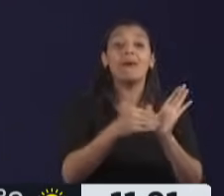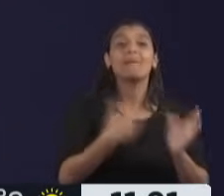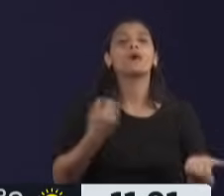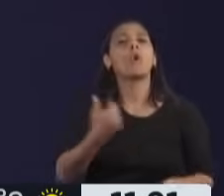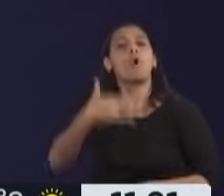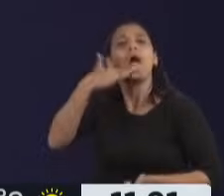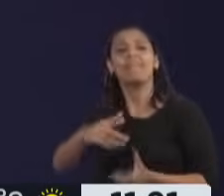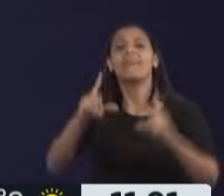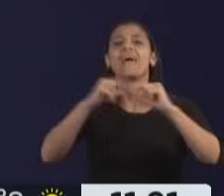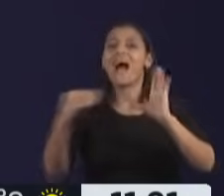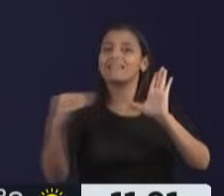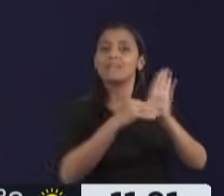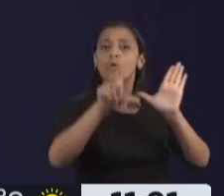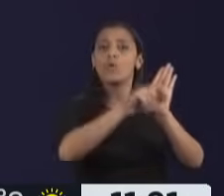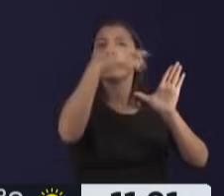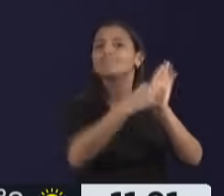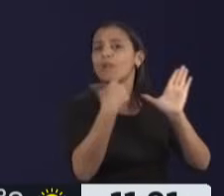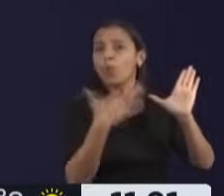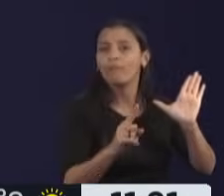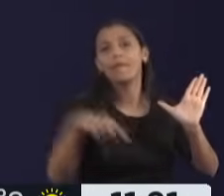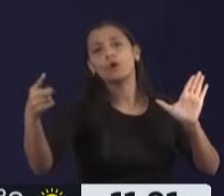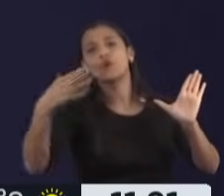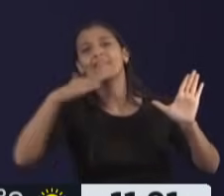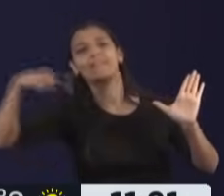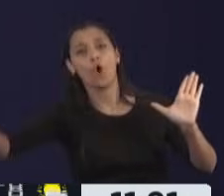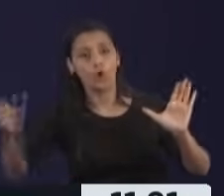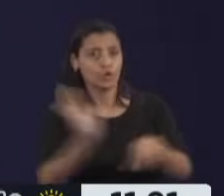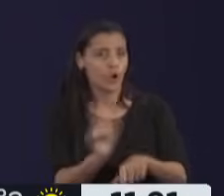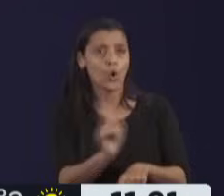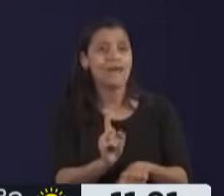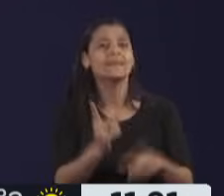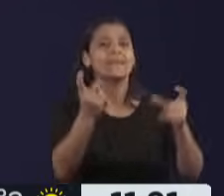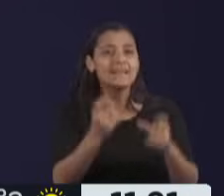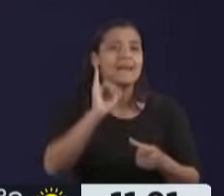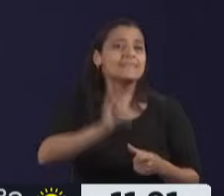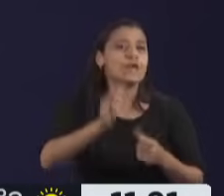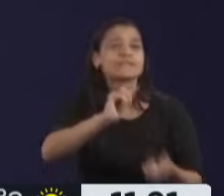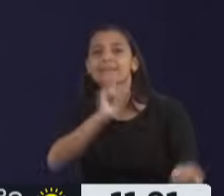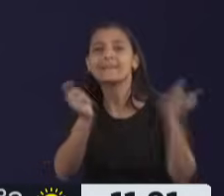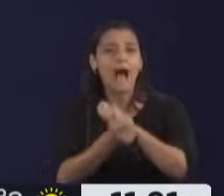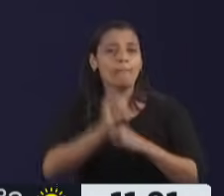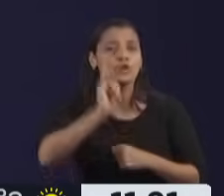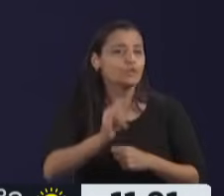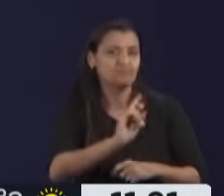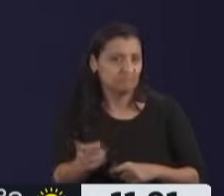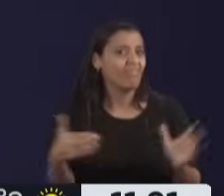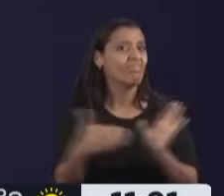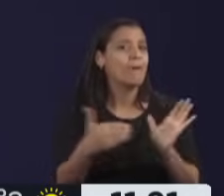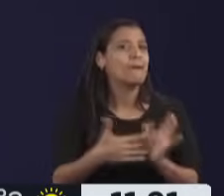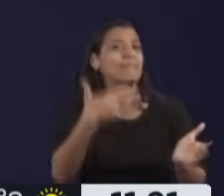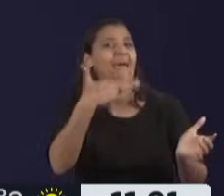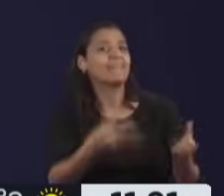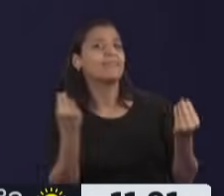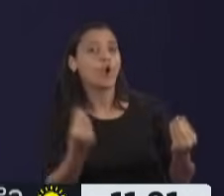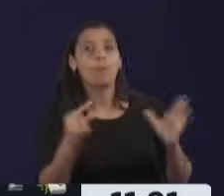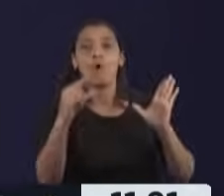necesariamente porque haya un cambio en lo esencial o en el fondo de la cosa. Ahora, de todas maneras, el